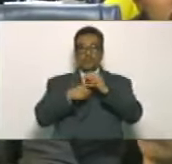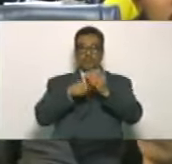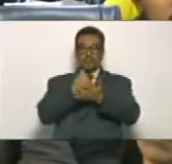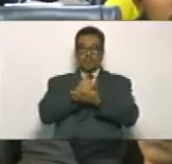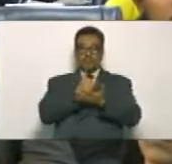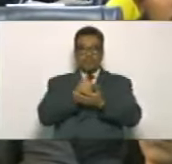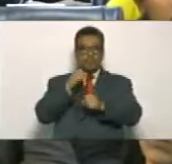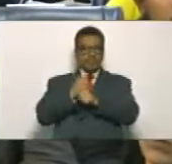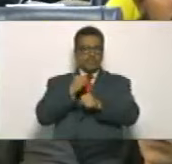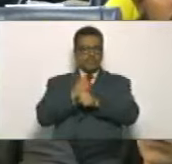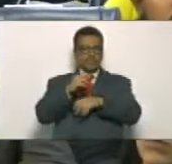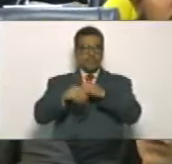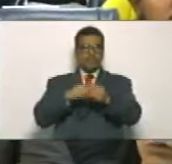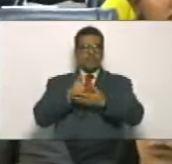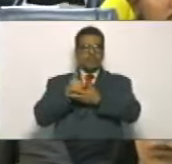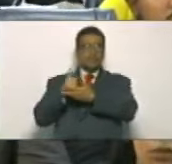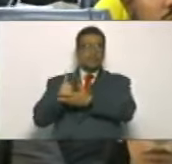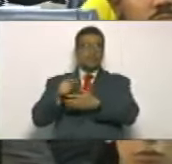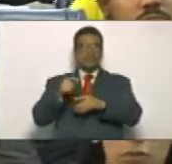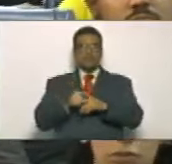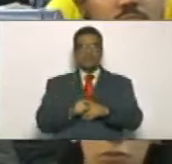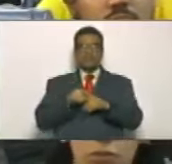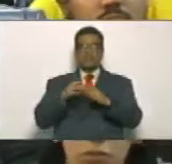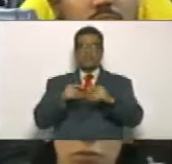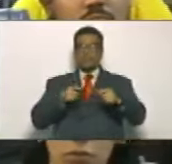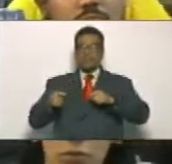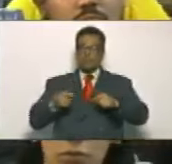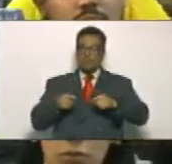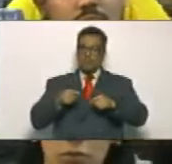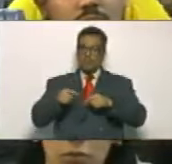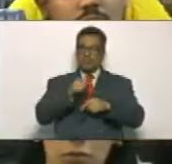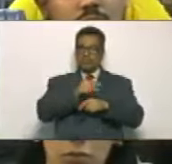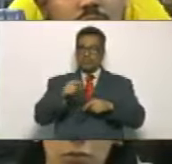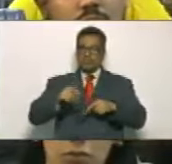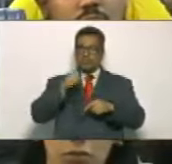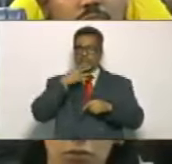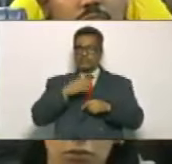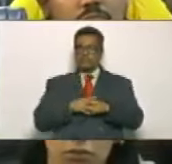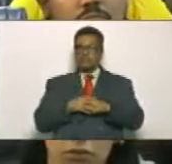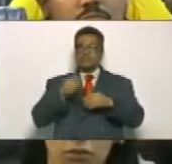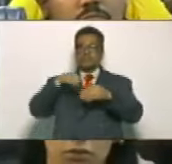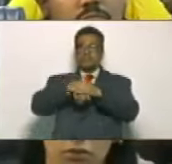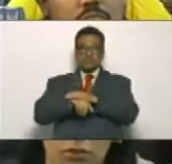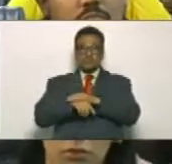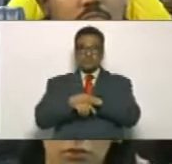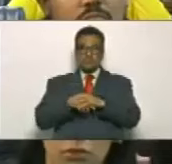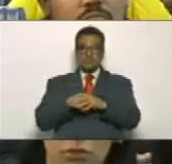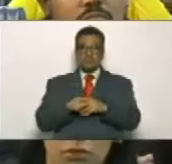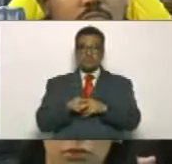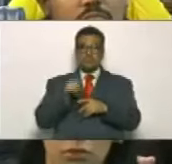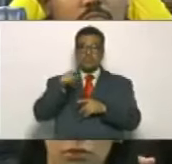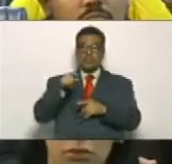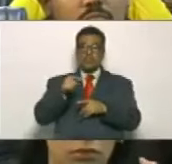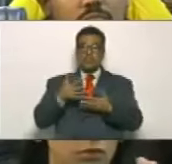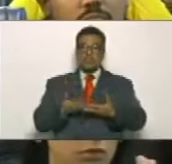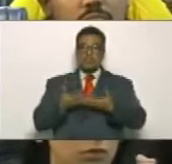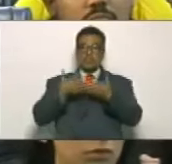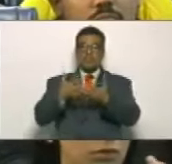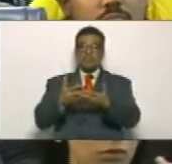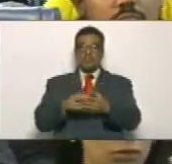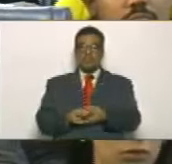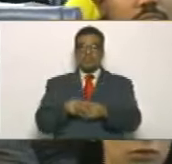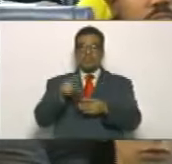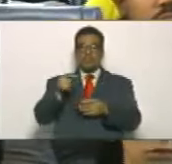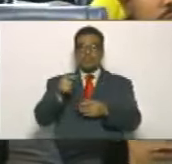apoyo, dispositivos técnicos y ayudas para la movilidad de calidad, incluso poniéndolo a su disposición a